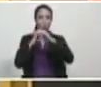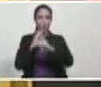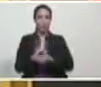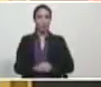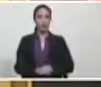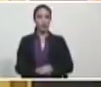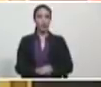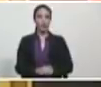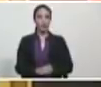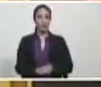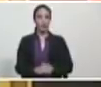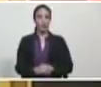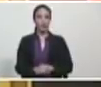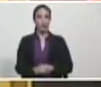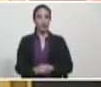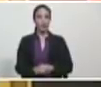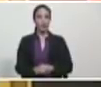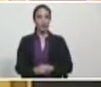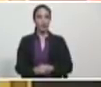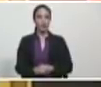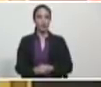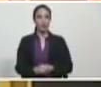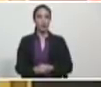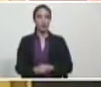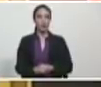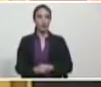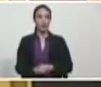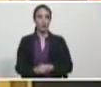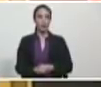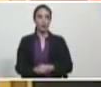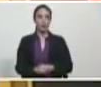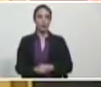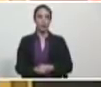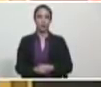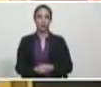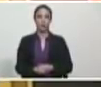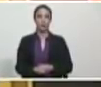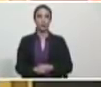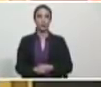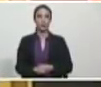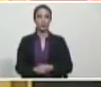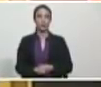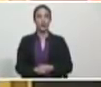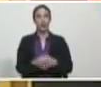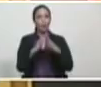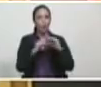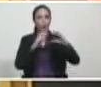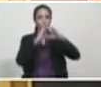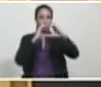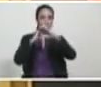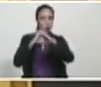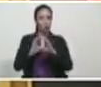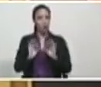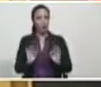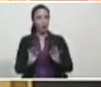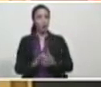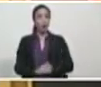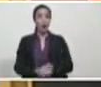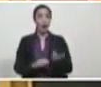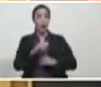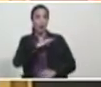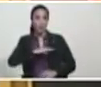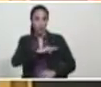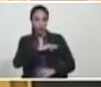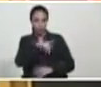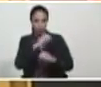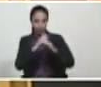mejore en la calidad del servicio, mejore en la calidad de las unidades. La misión transporte, cuando